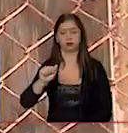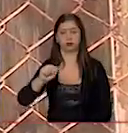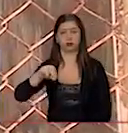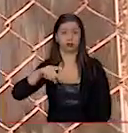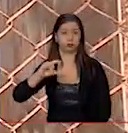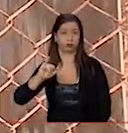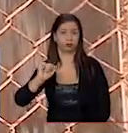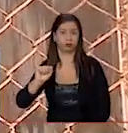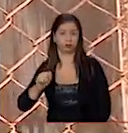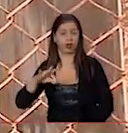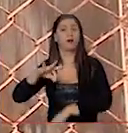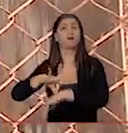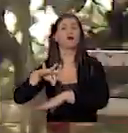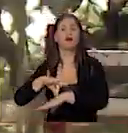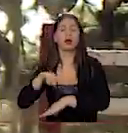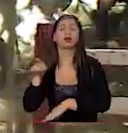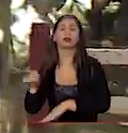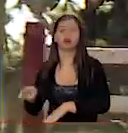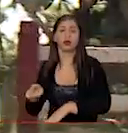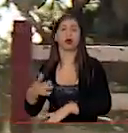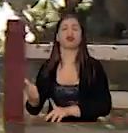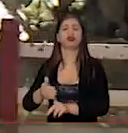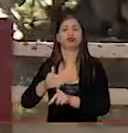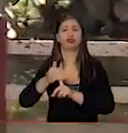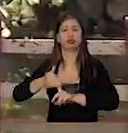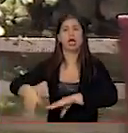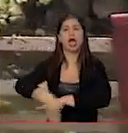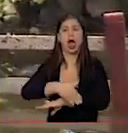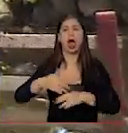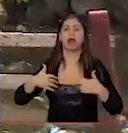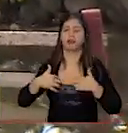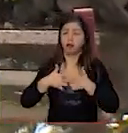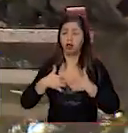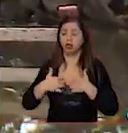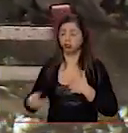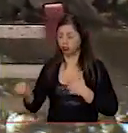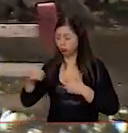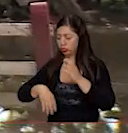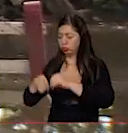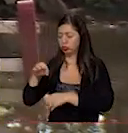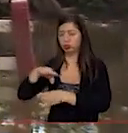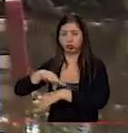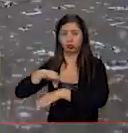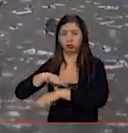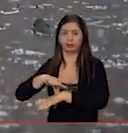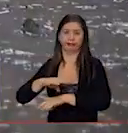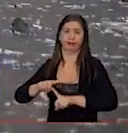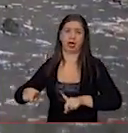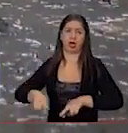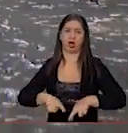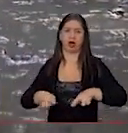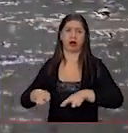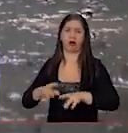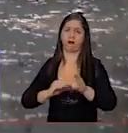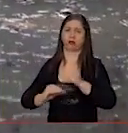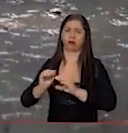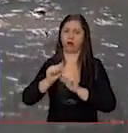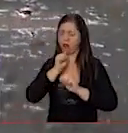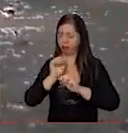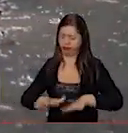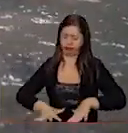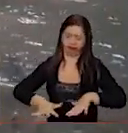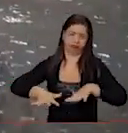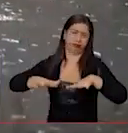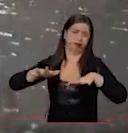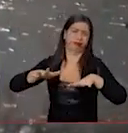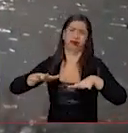seres que estaban en condición de calle o maltrato, pero con el desbordamiento del río Cauca quedó completamente anegado, obligando a